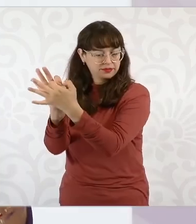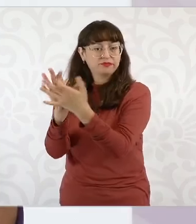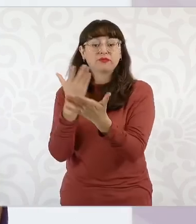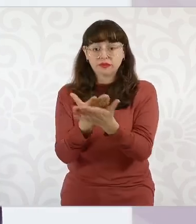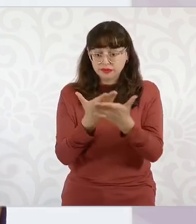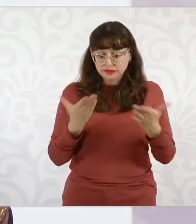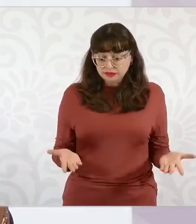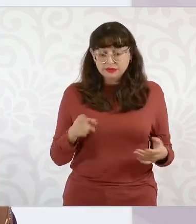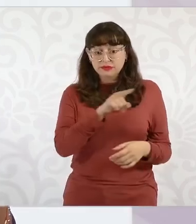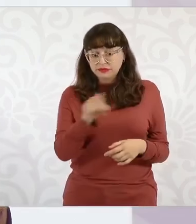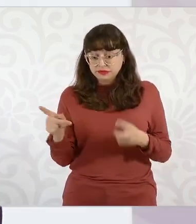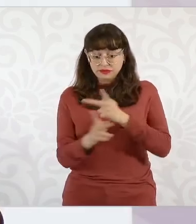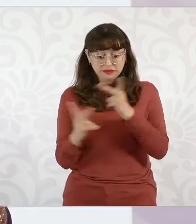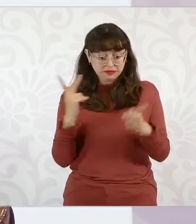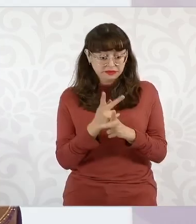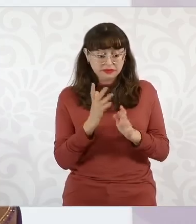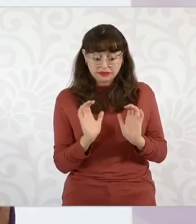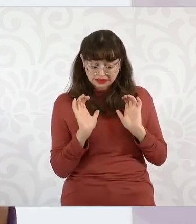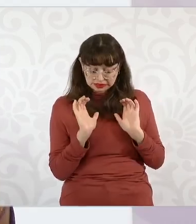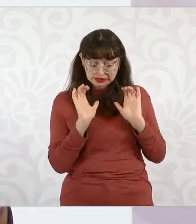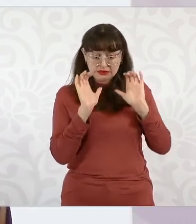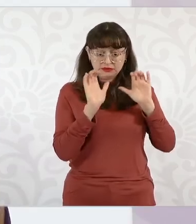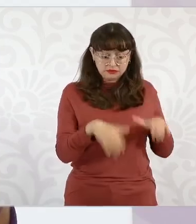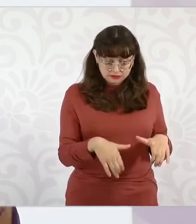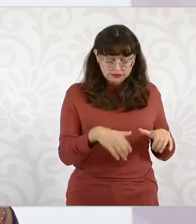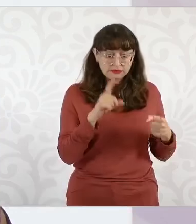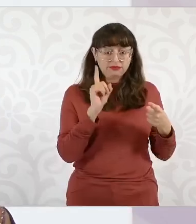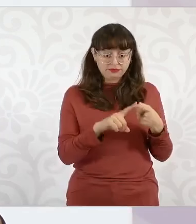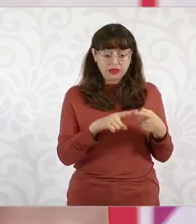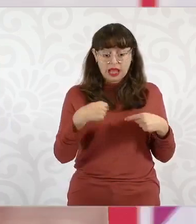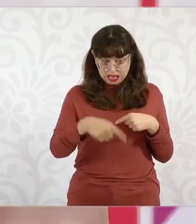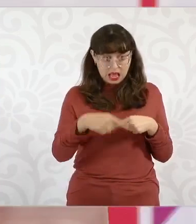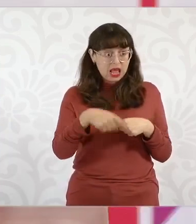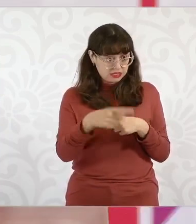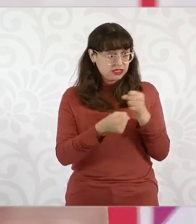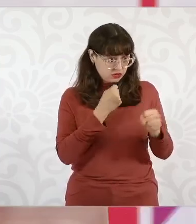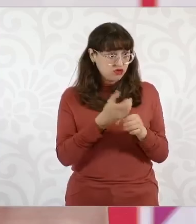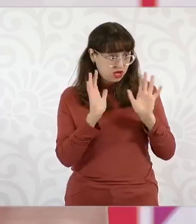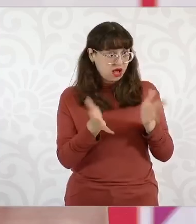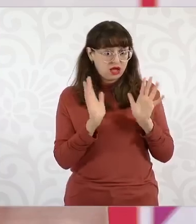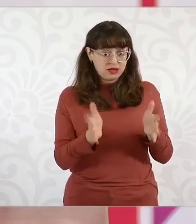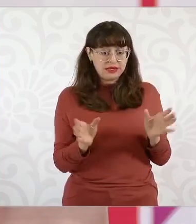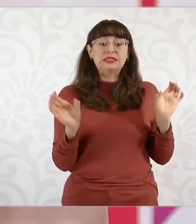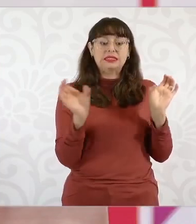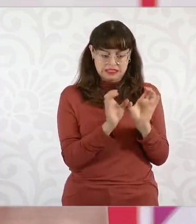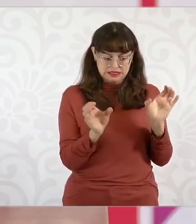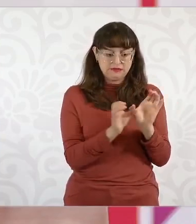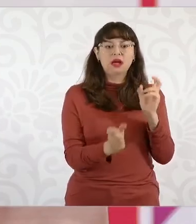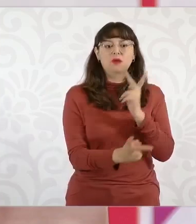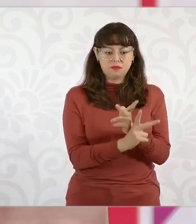colegio de ciencias y humanidades o preparatoria, recibes, ya este año así ocurrió, tu